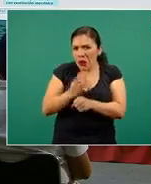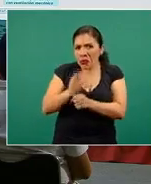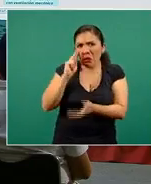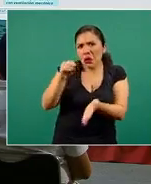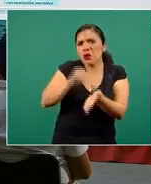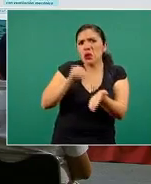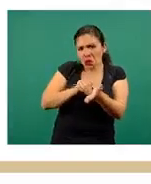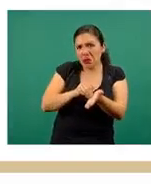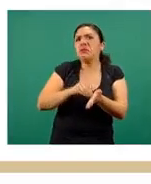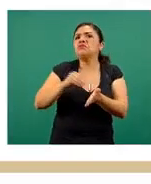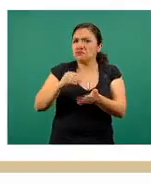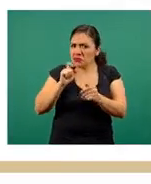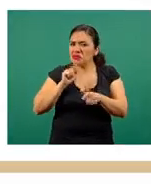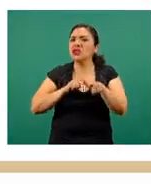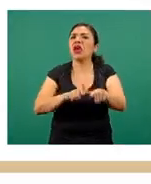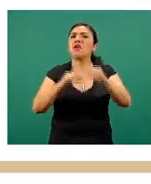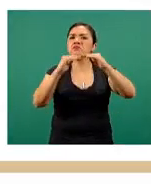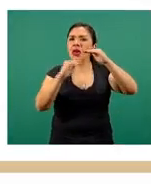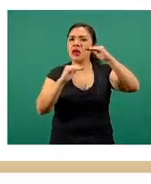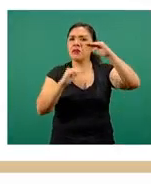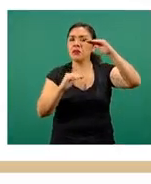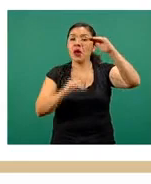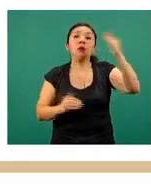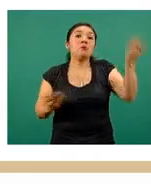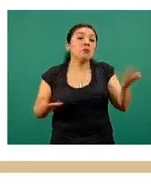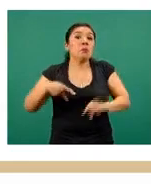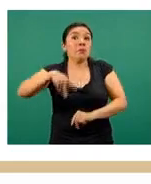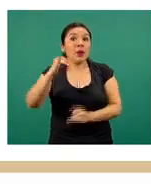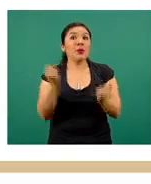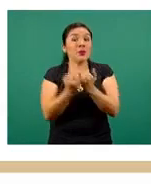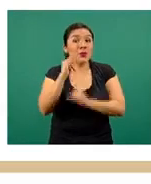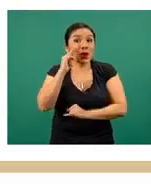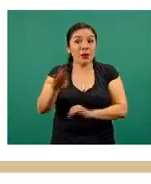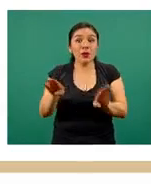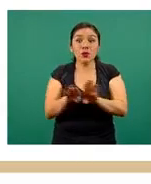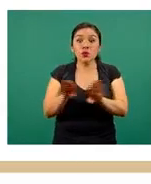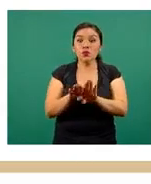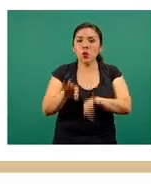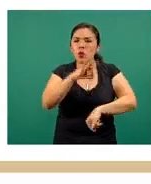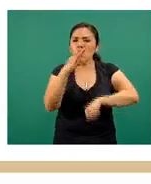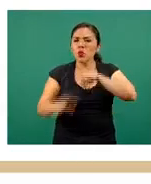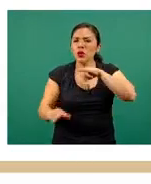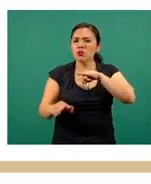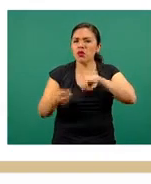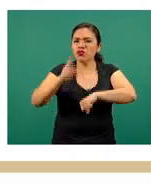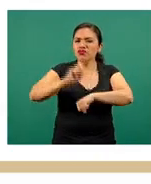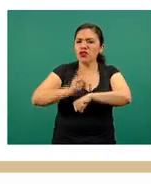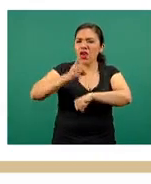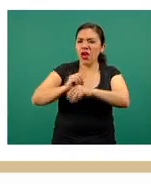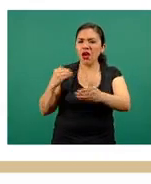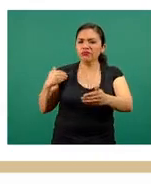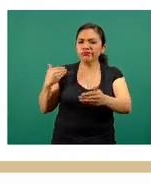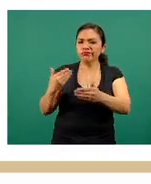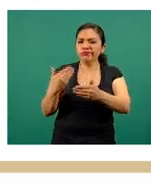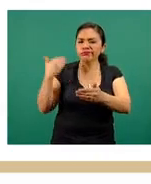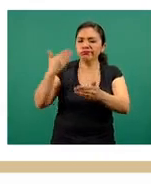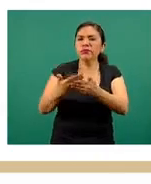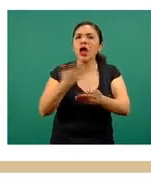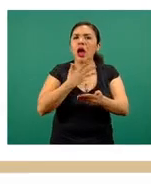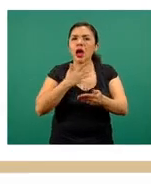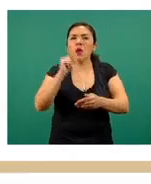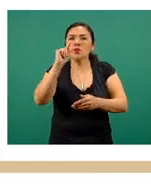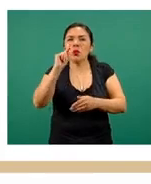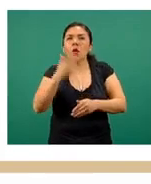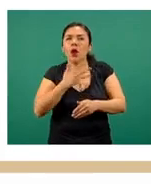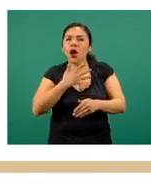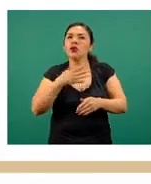tendencia descendente, aunque podemos también notar que para últimas días hemos tenido pues básicamente ya